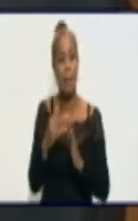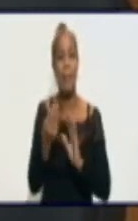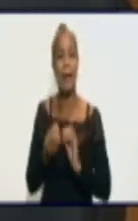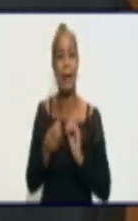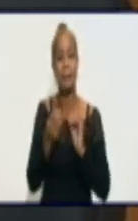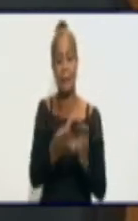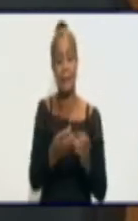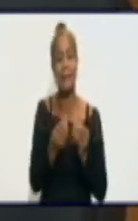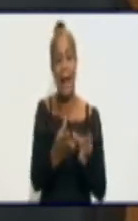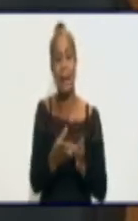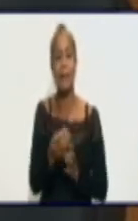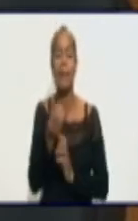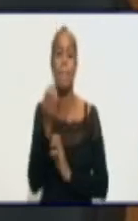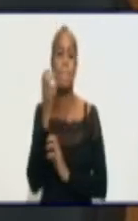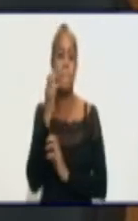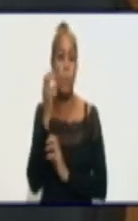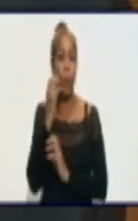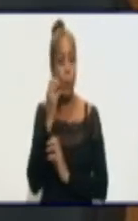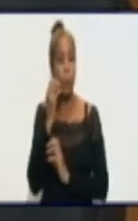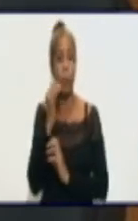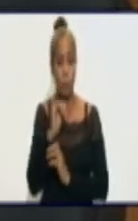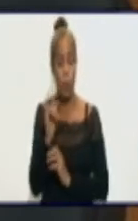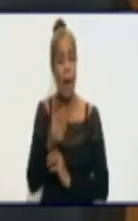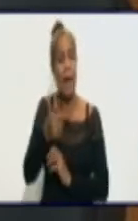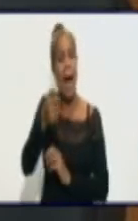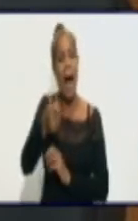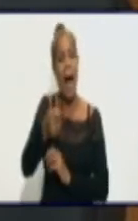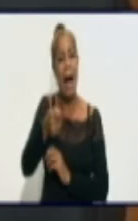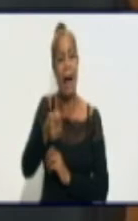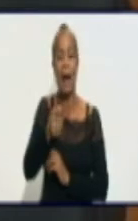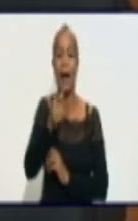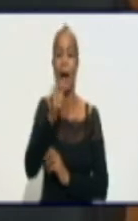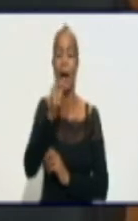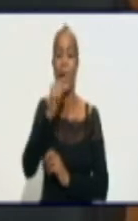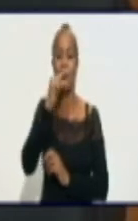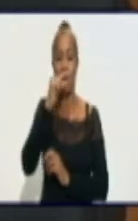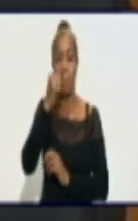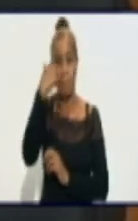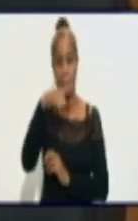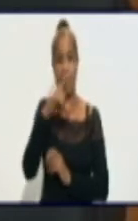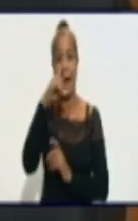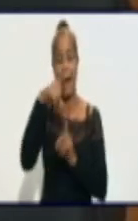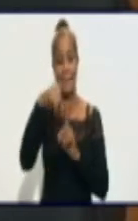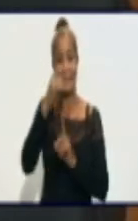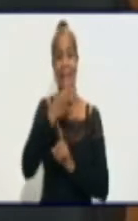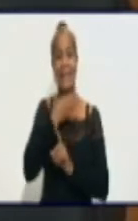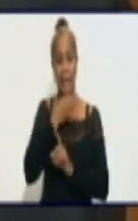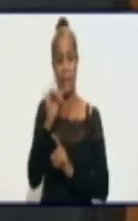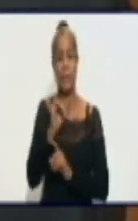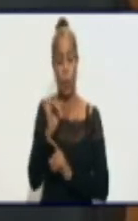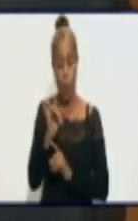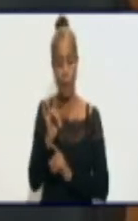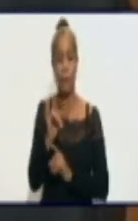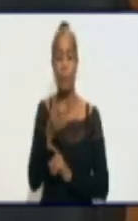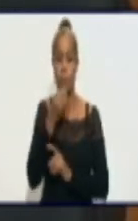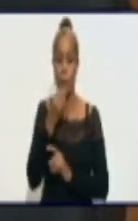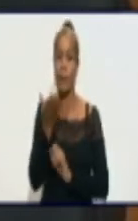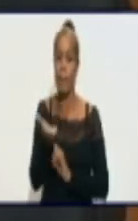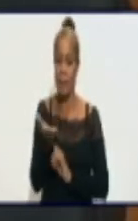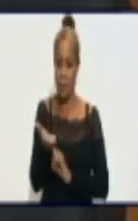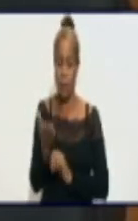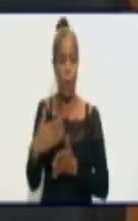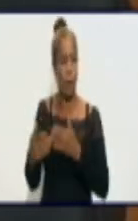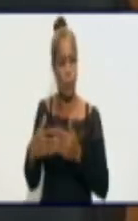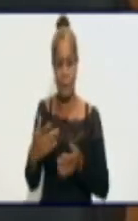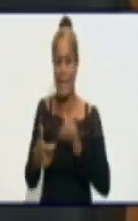tratar o darle el abate al mismo morador. Inclusive también está la educación sanitaria, que es la que